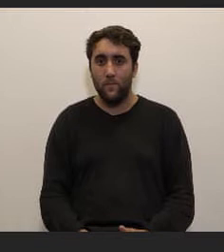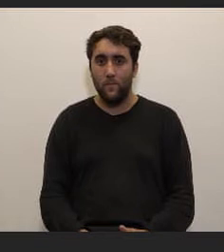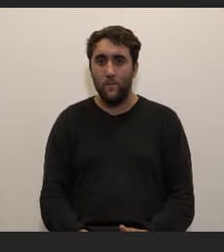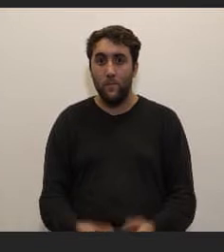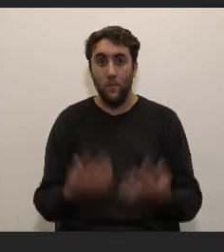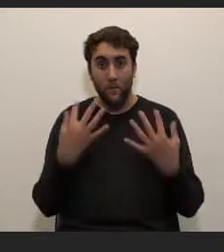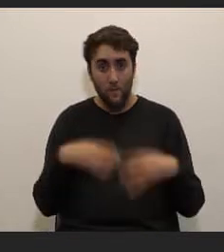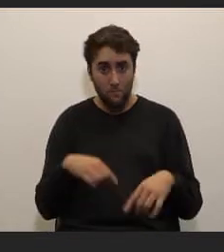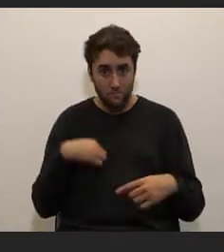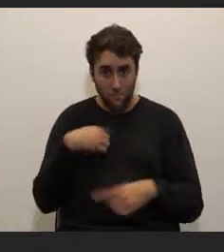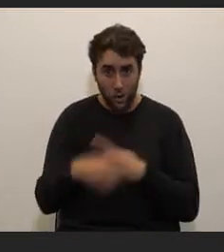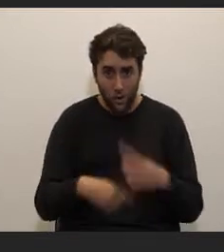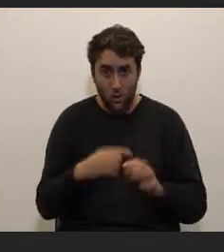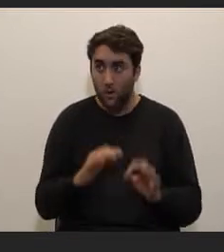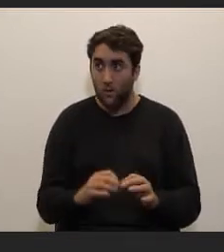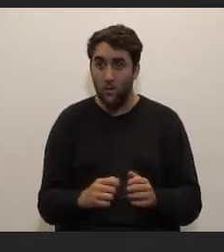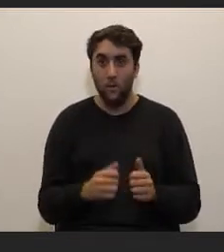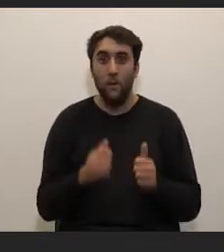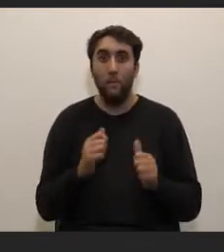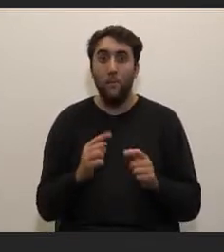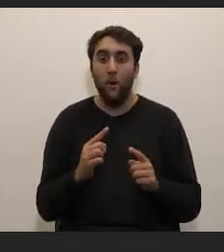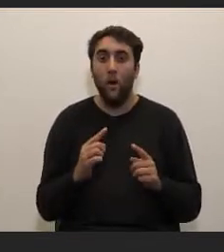Bien, si quieren, ¿sigo? Bueno,